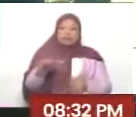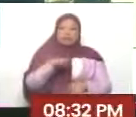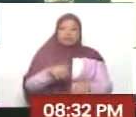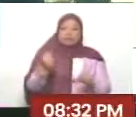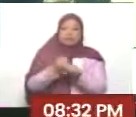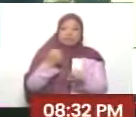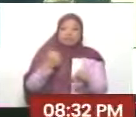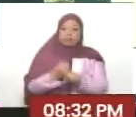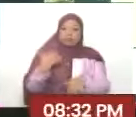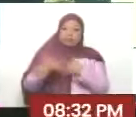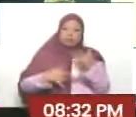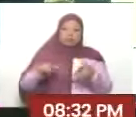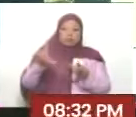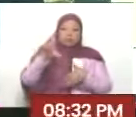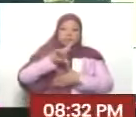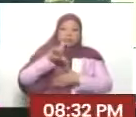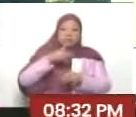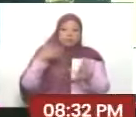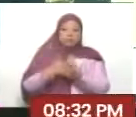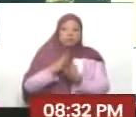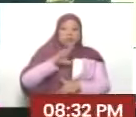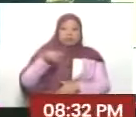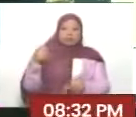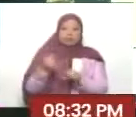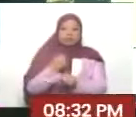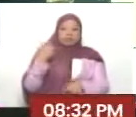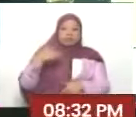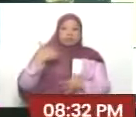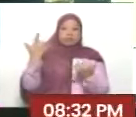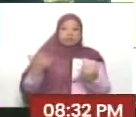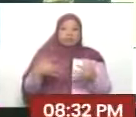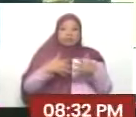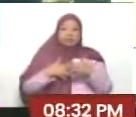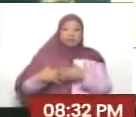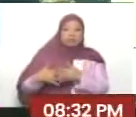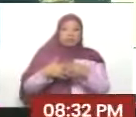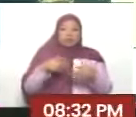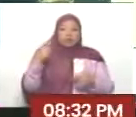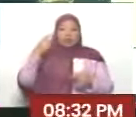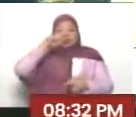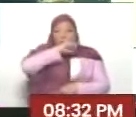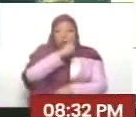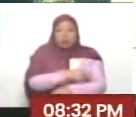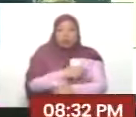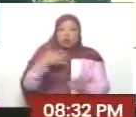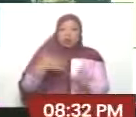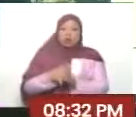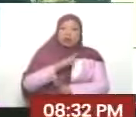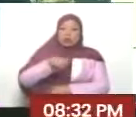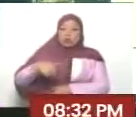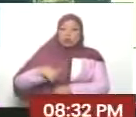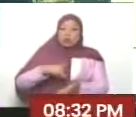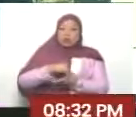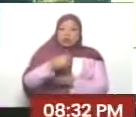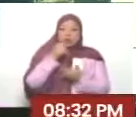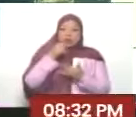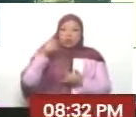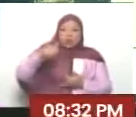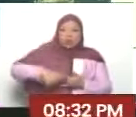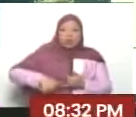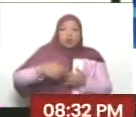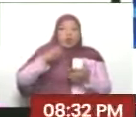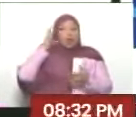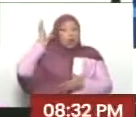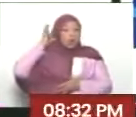entre los pueblos de América Latina y el Caribe, en alianza con el pueblo de Estados Unidos, una gran fuerza que pare esta masacre. Hoy se impone